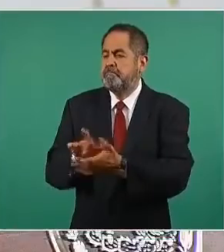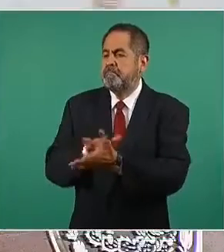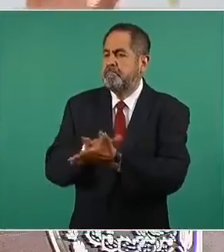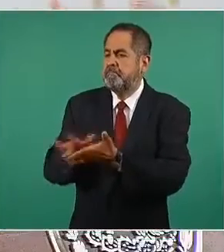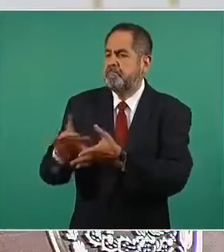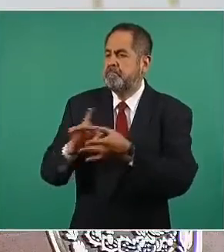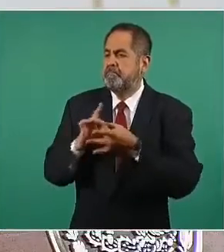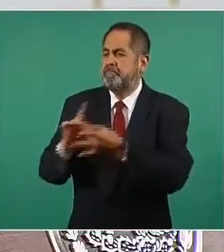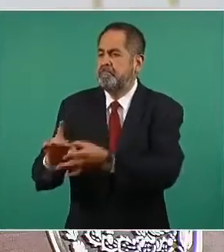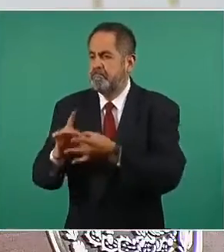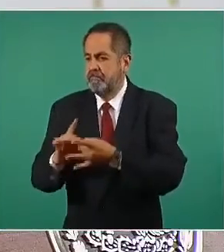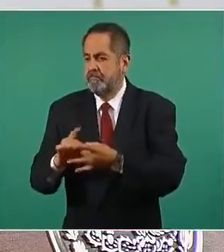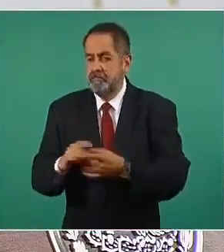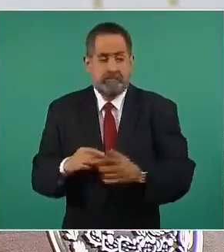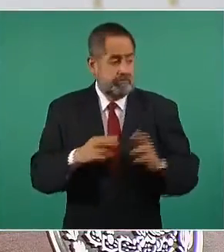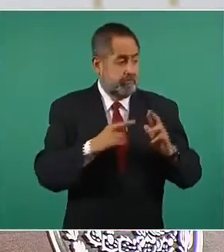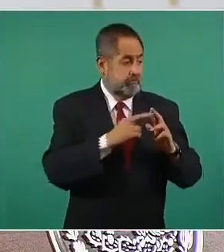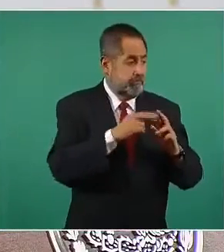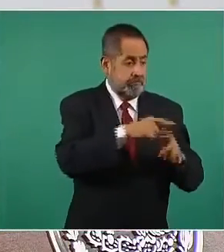¿Qué es?